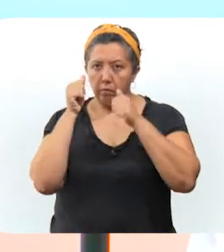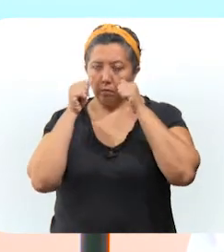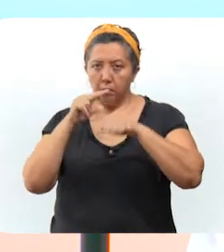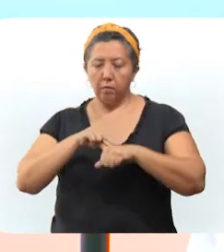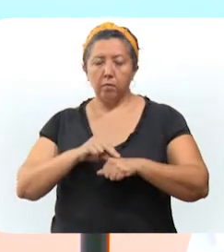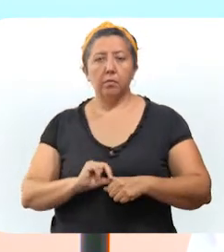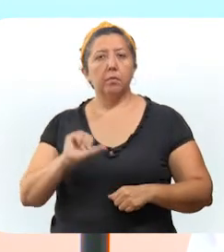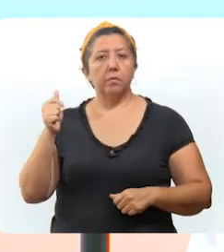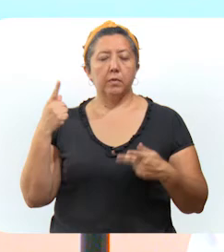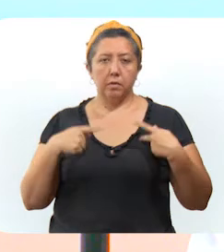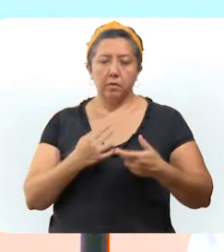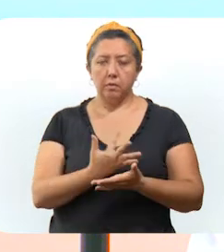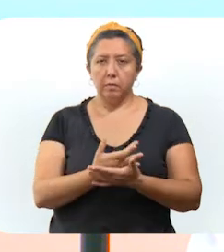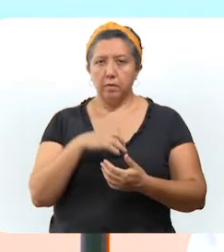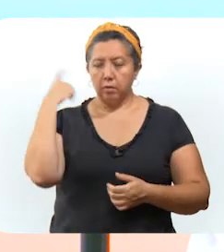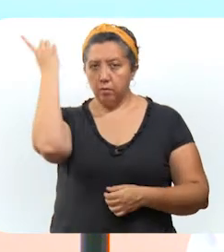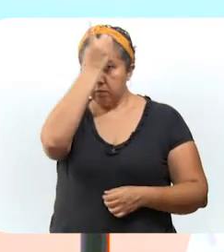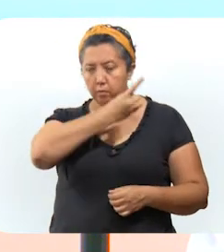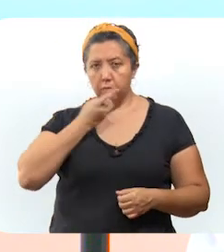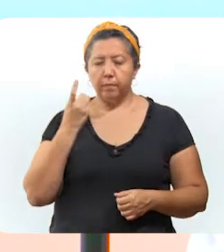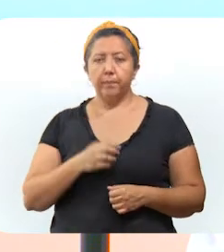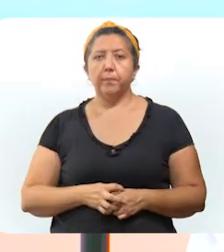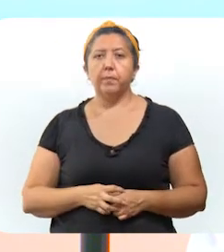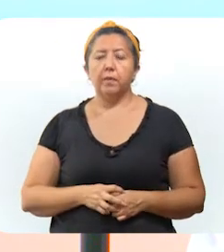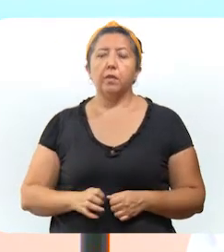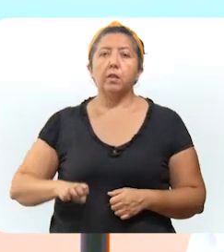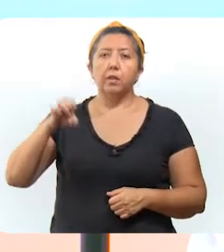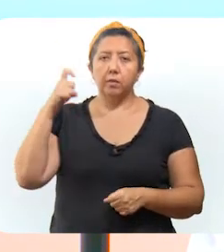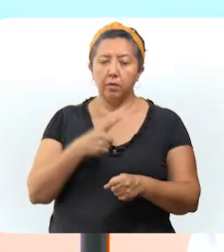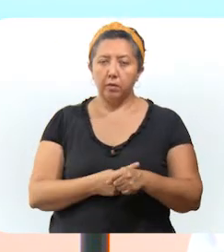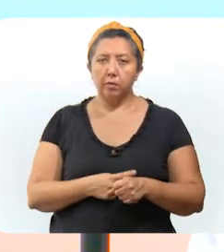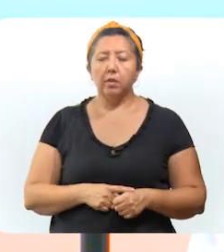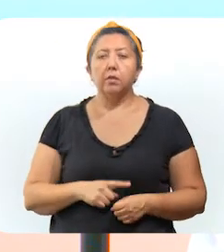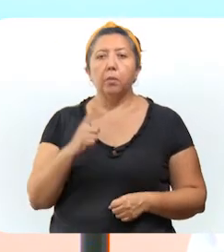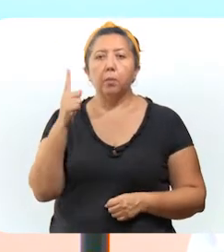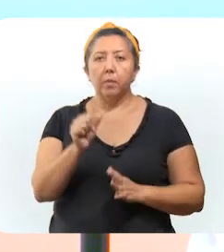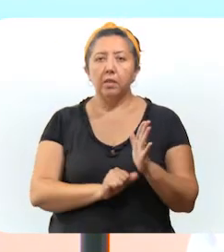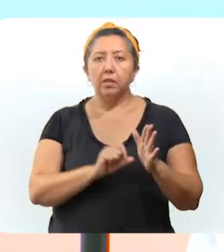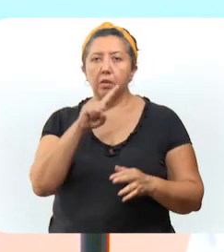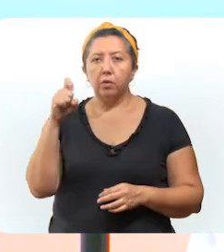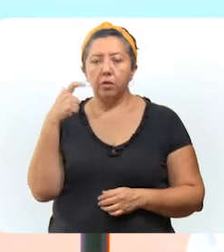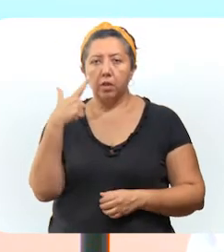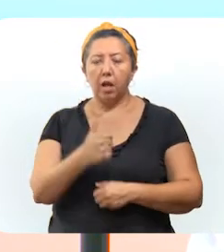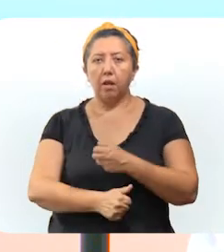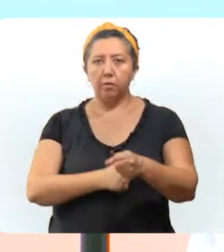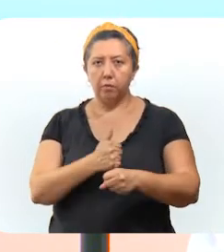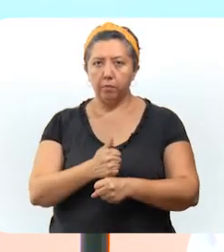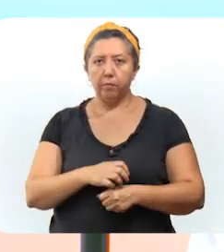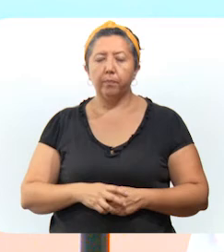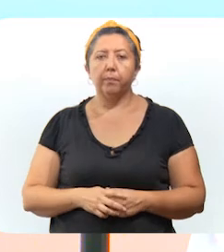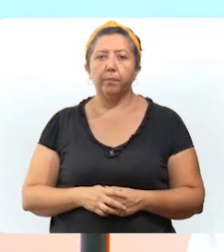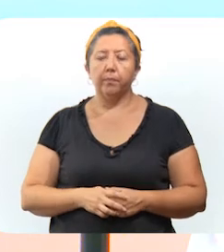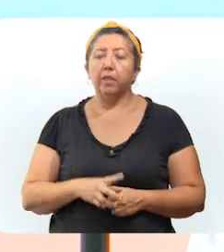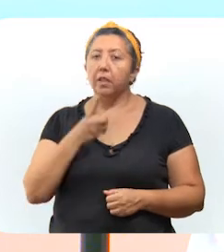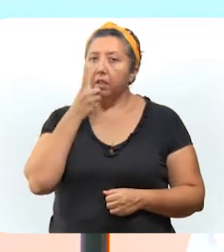total. Hay otros pacientes a la espera del diagnóstico. El rango de edad de los casos es de 1 mes a 107 años.